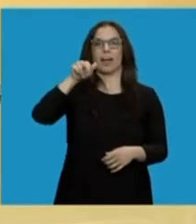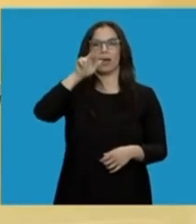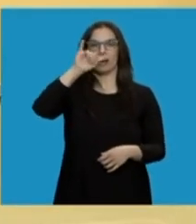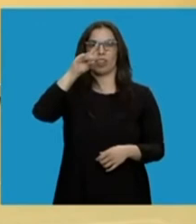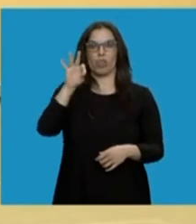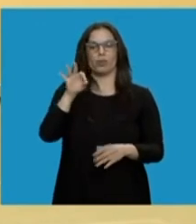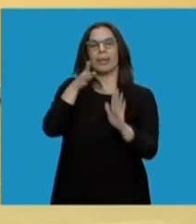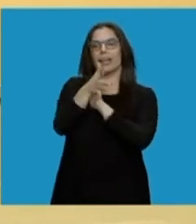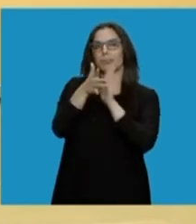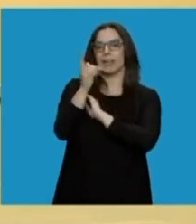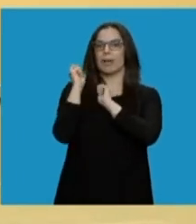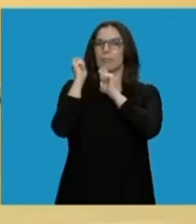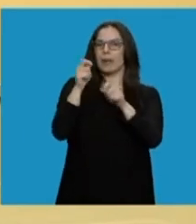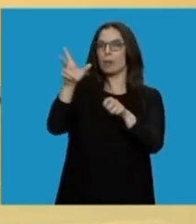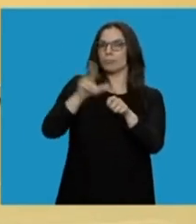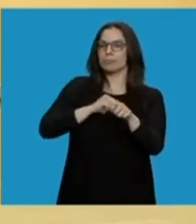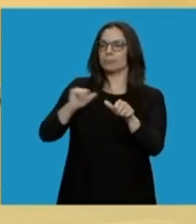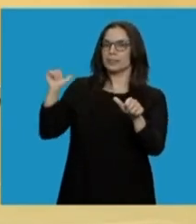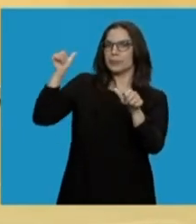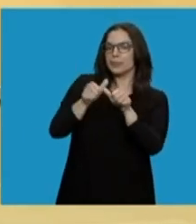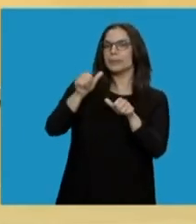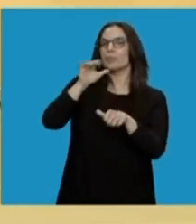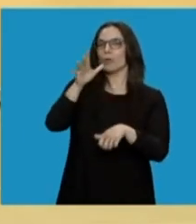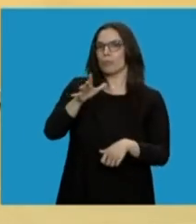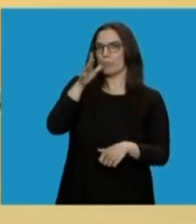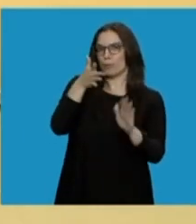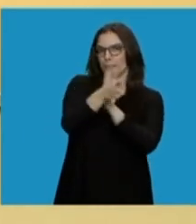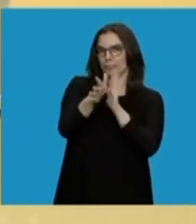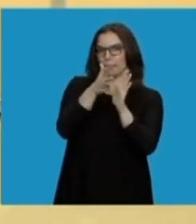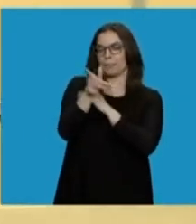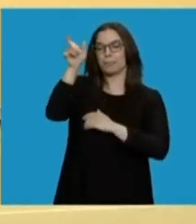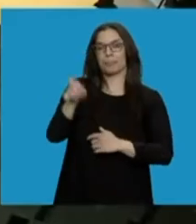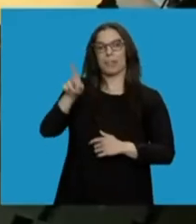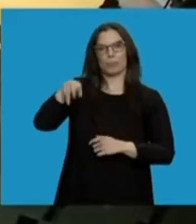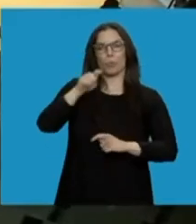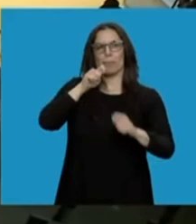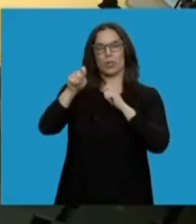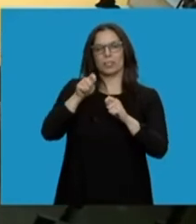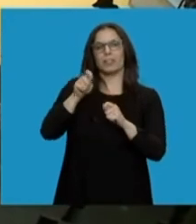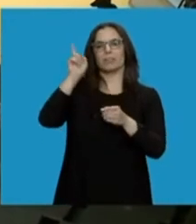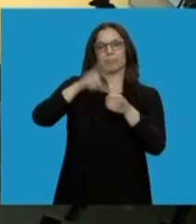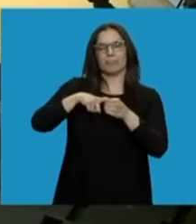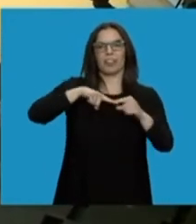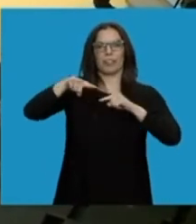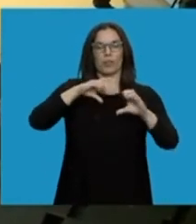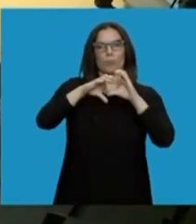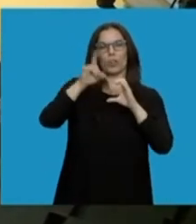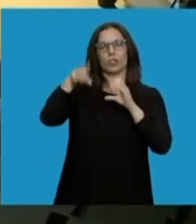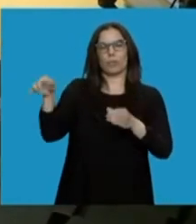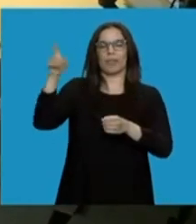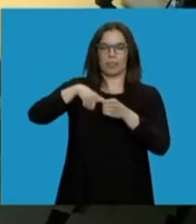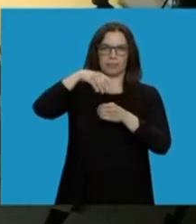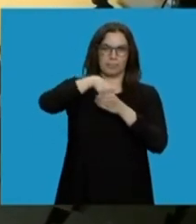premio a la trayectoria profesional. Ana Garrido es periodista, es miembro de la dirección de comunicación y además secretaria del jurado.